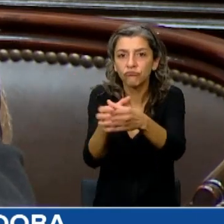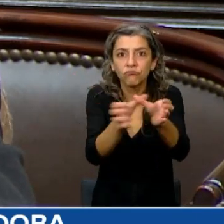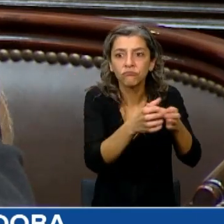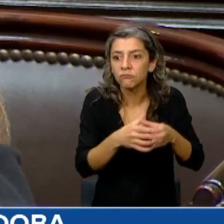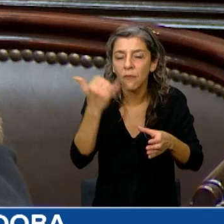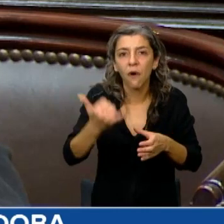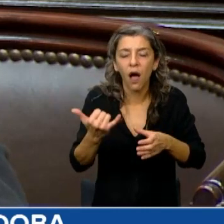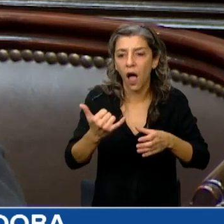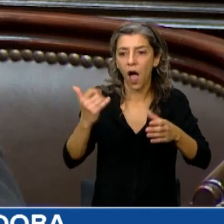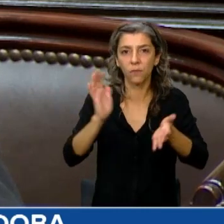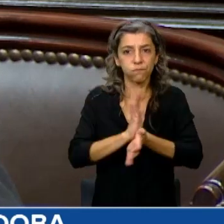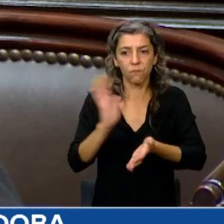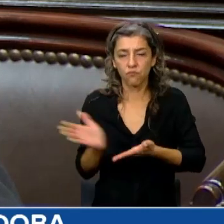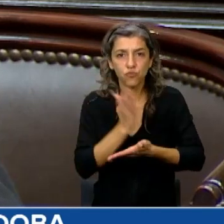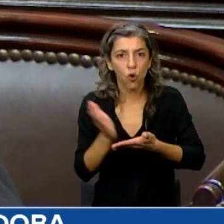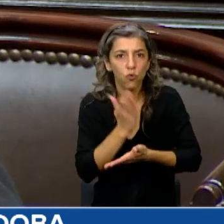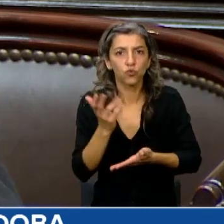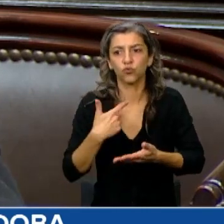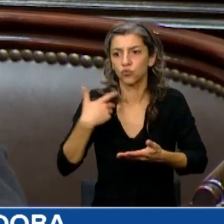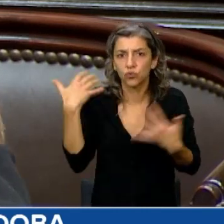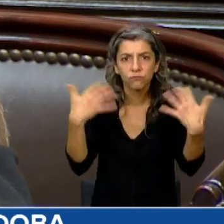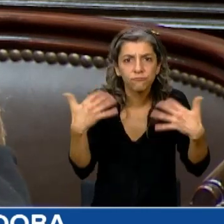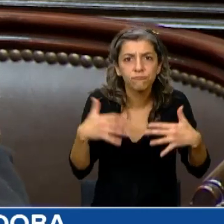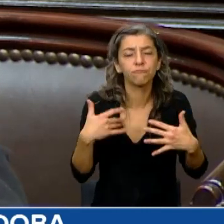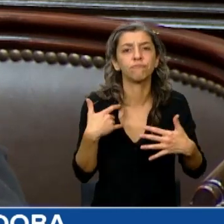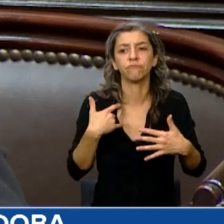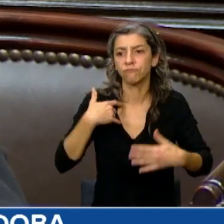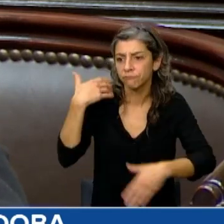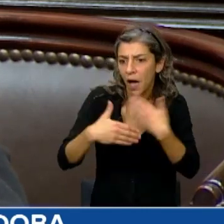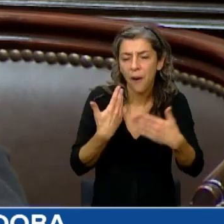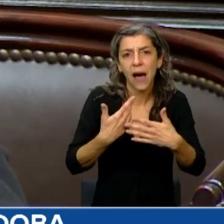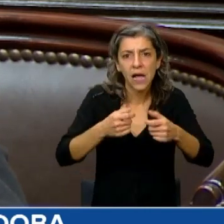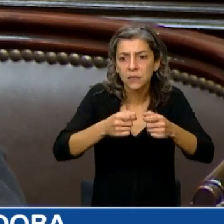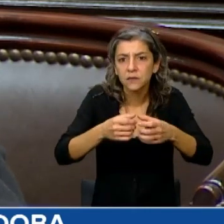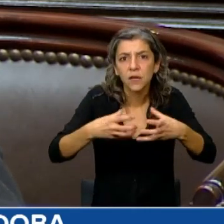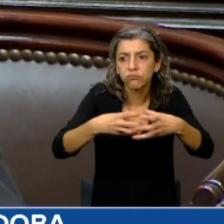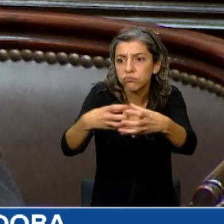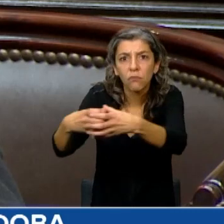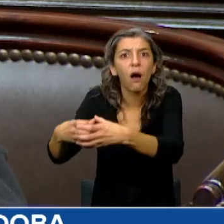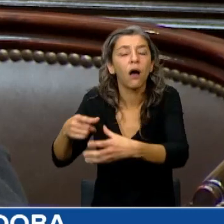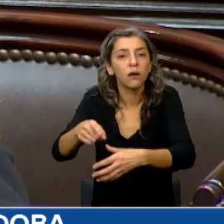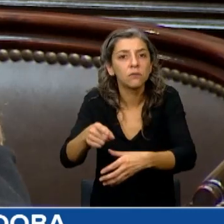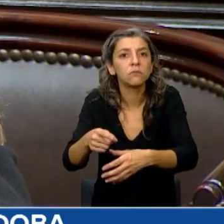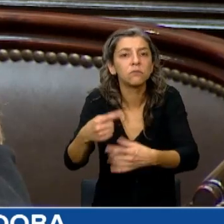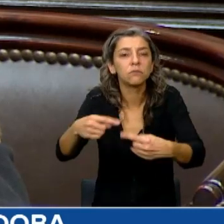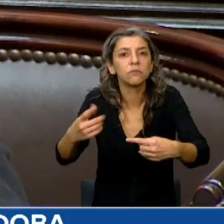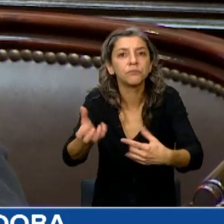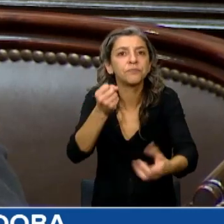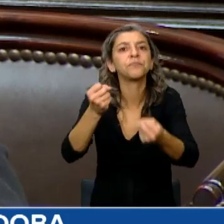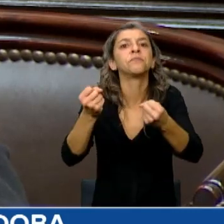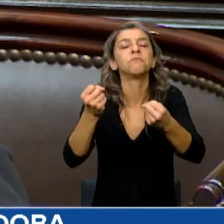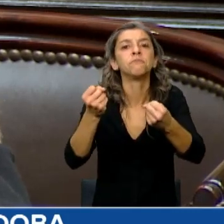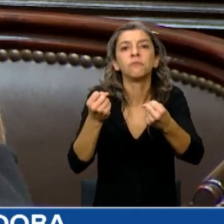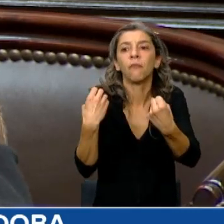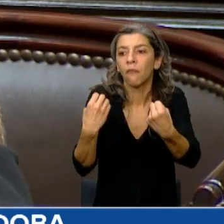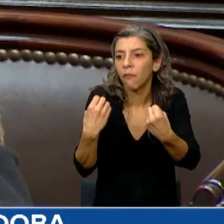microcentros productivos de un desarrollo económico altísimo, en donde logran lo que el país no puede lograr, que es arraigar a